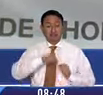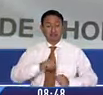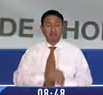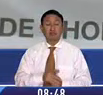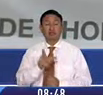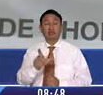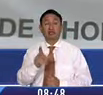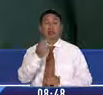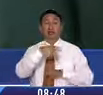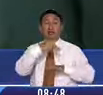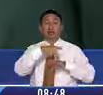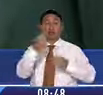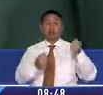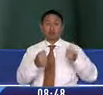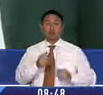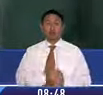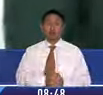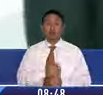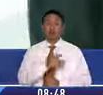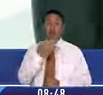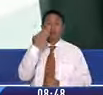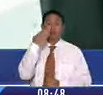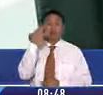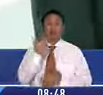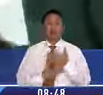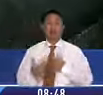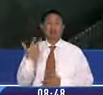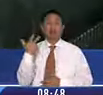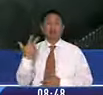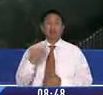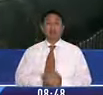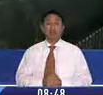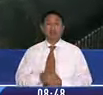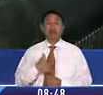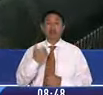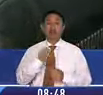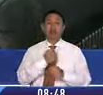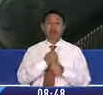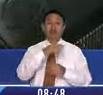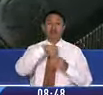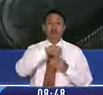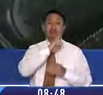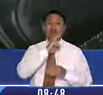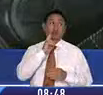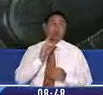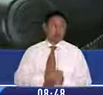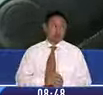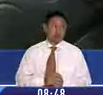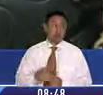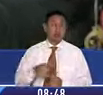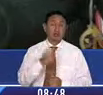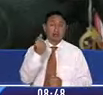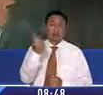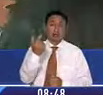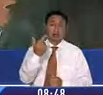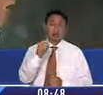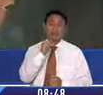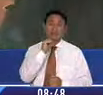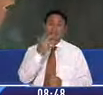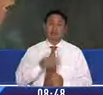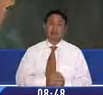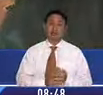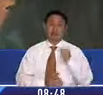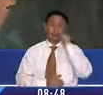filas de choferes. Ella es madre de tres niños, trabaja en un restaurante, pero el presupuesto no le alcanza. Ya